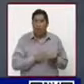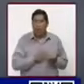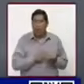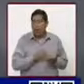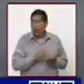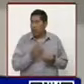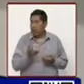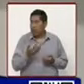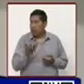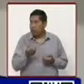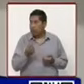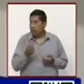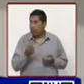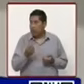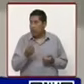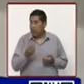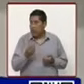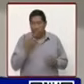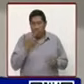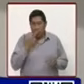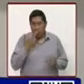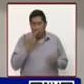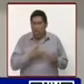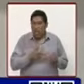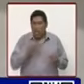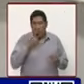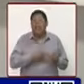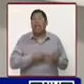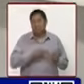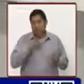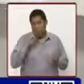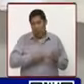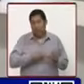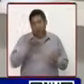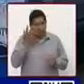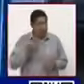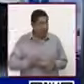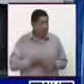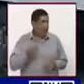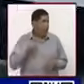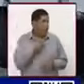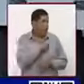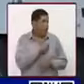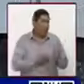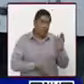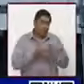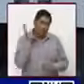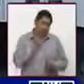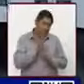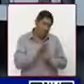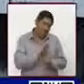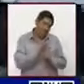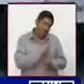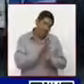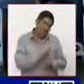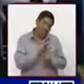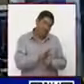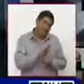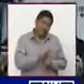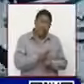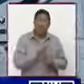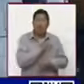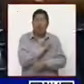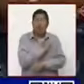una escasez de combustible, como es el diésel, y por esas causas, pues hemos salido a presionar. Ustedes saben muy bien de que